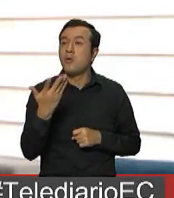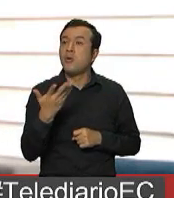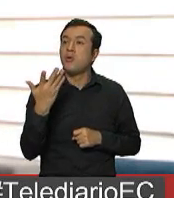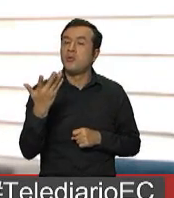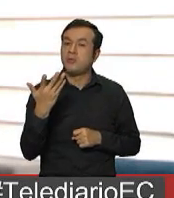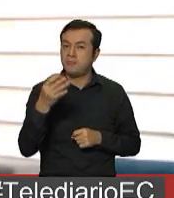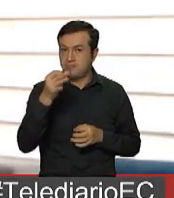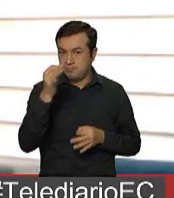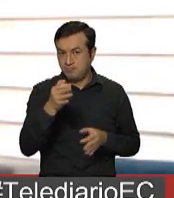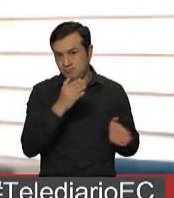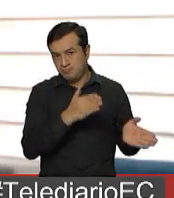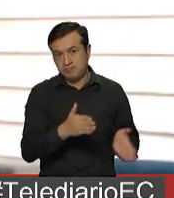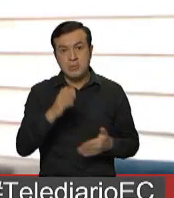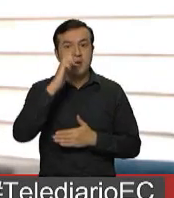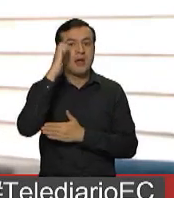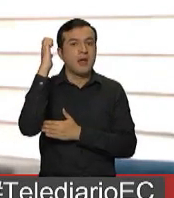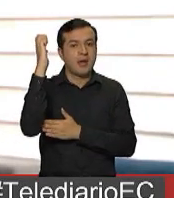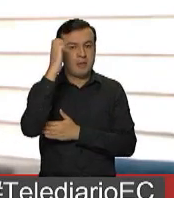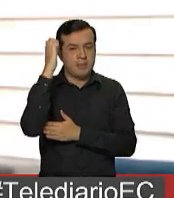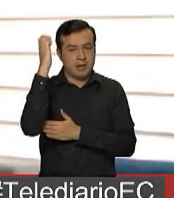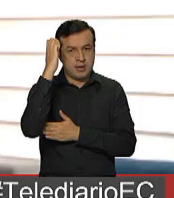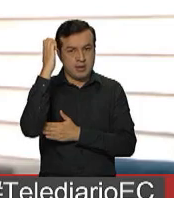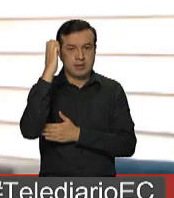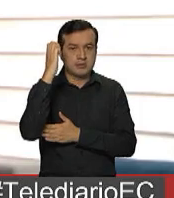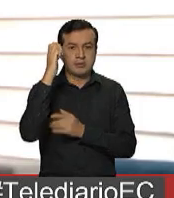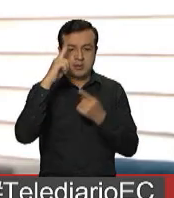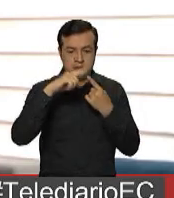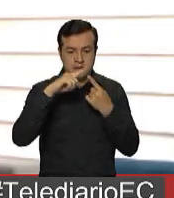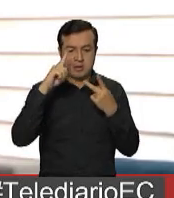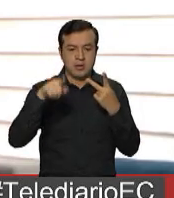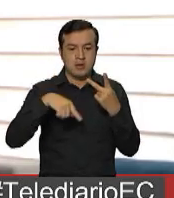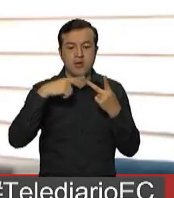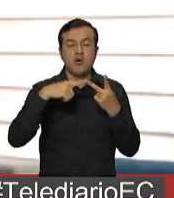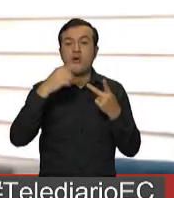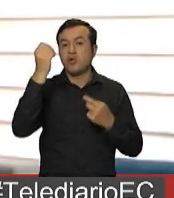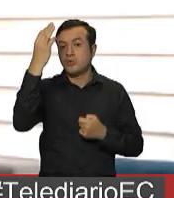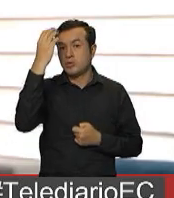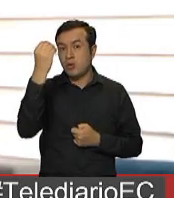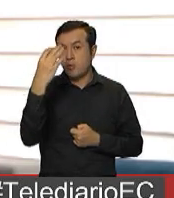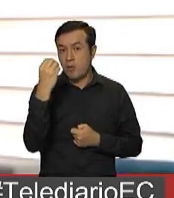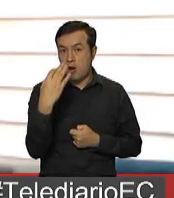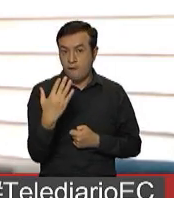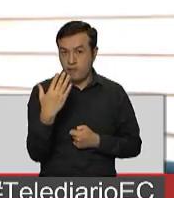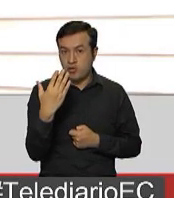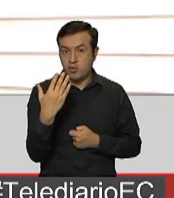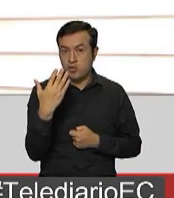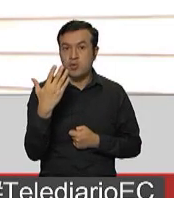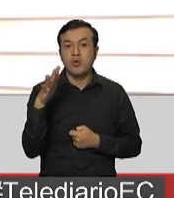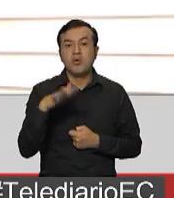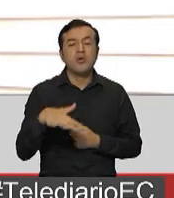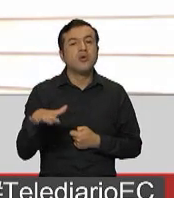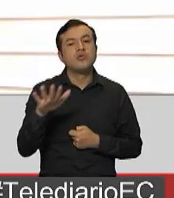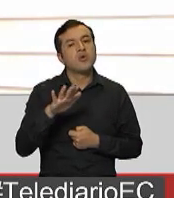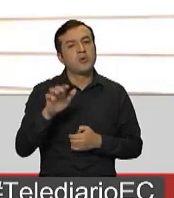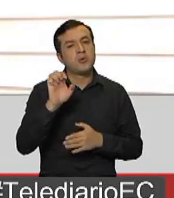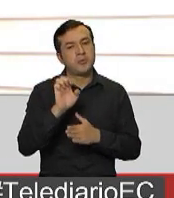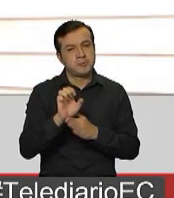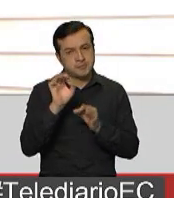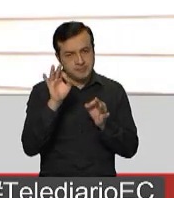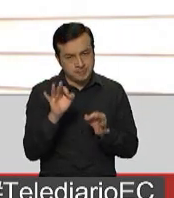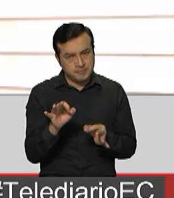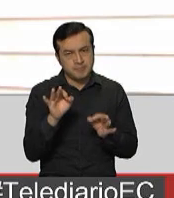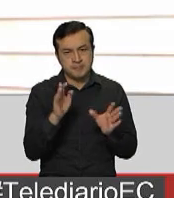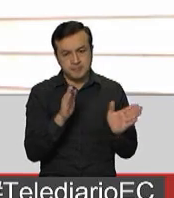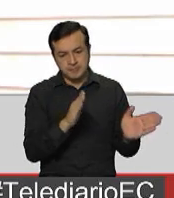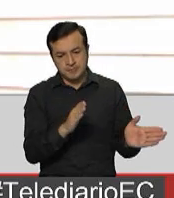de la emergencia sanitaria y de la semaforización, sobre todo ya en este momento de cada uno de los cantones a nivel nacional. Hemos